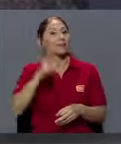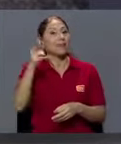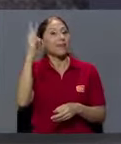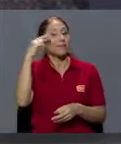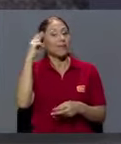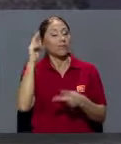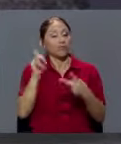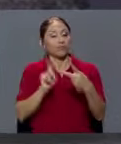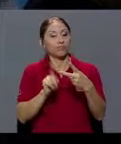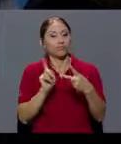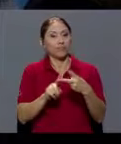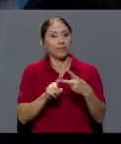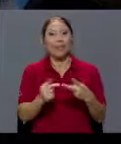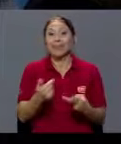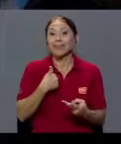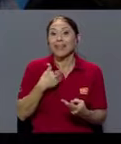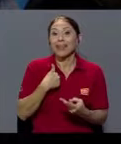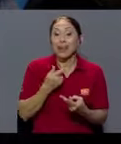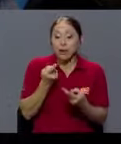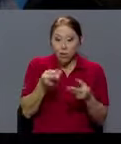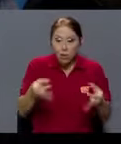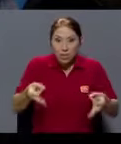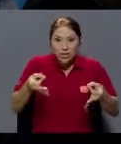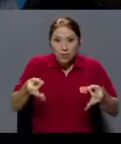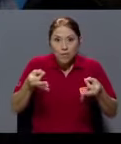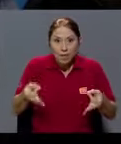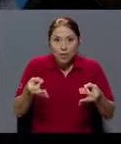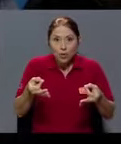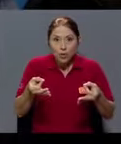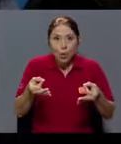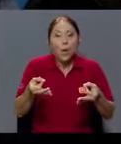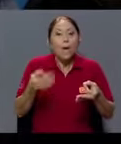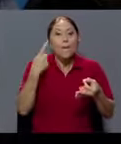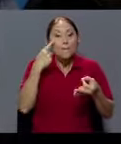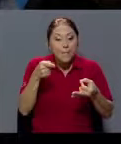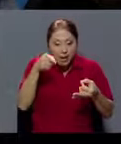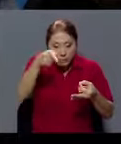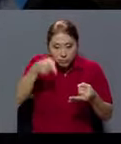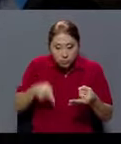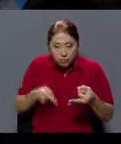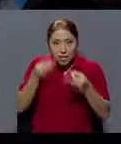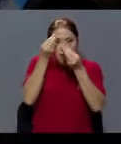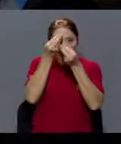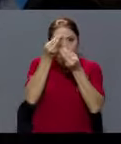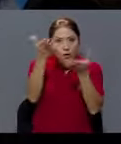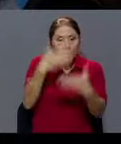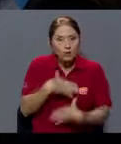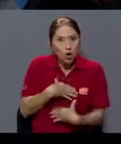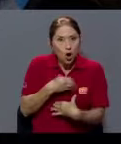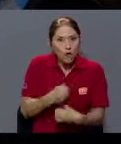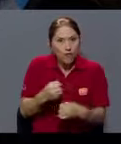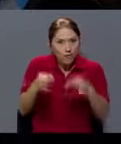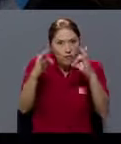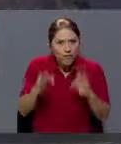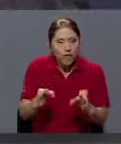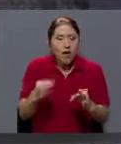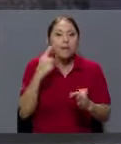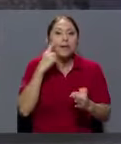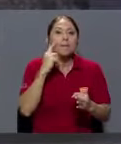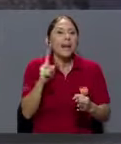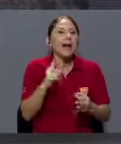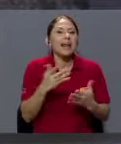razón era tener un instrumento que proporcionara información confiable, válidamente construida,